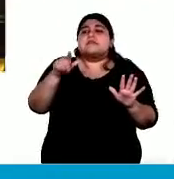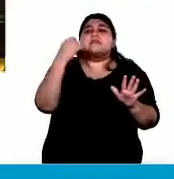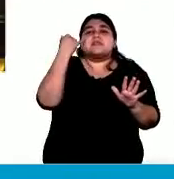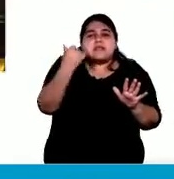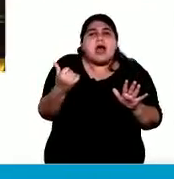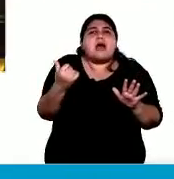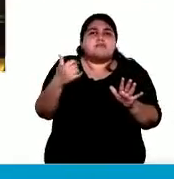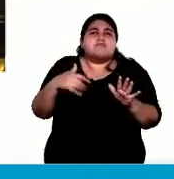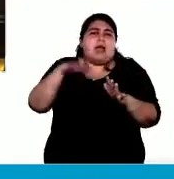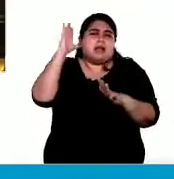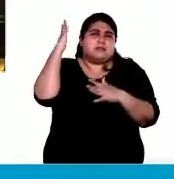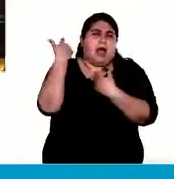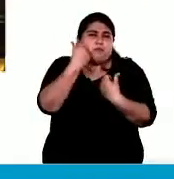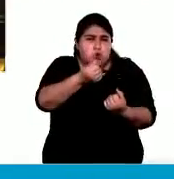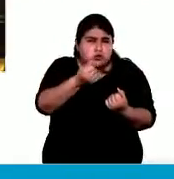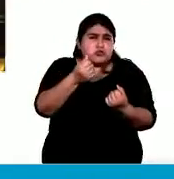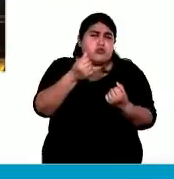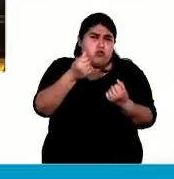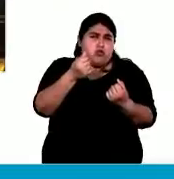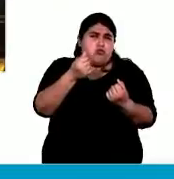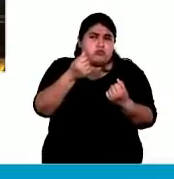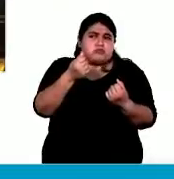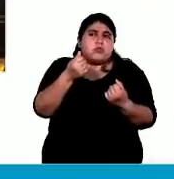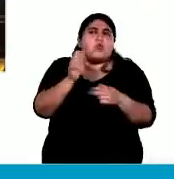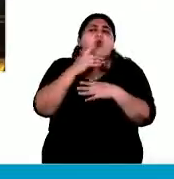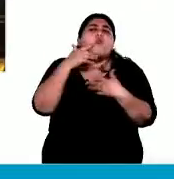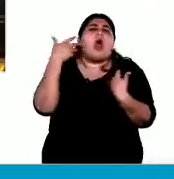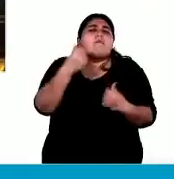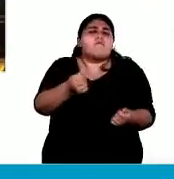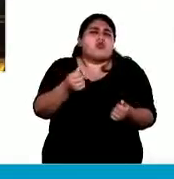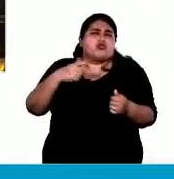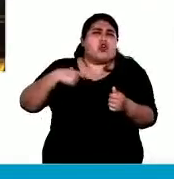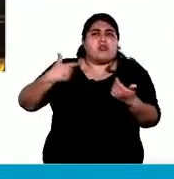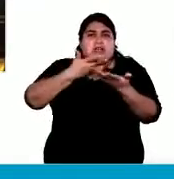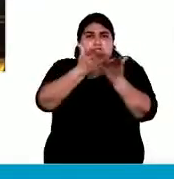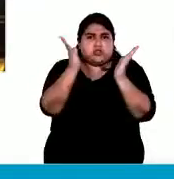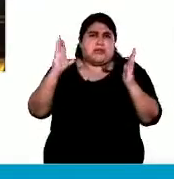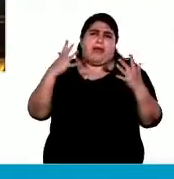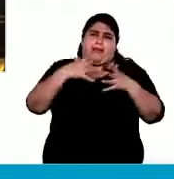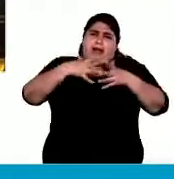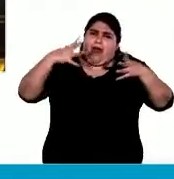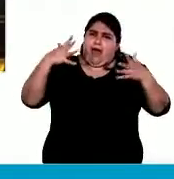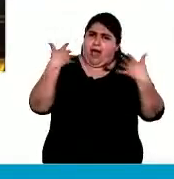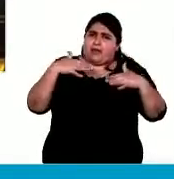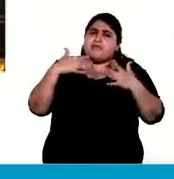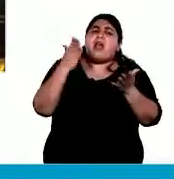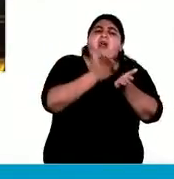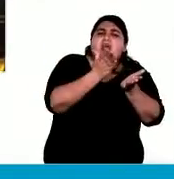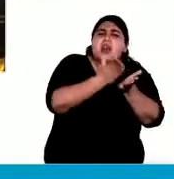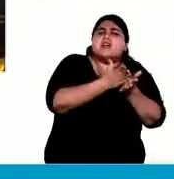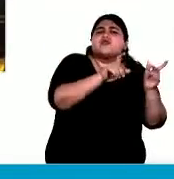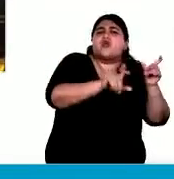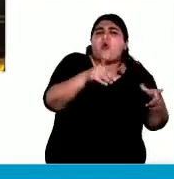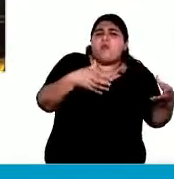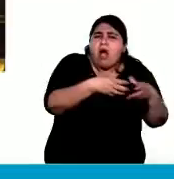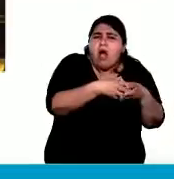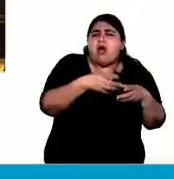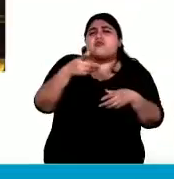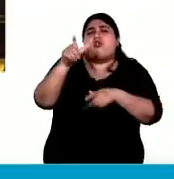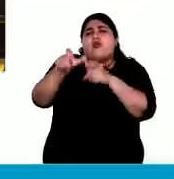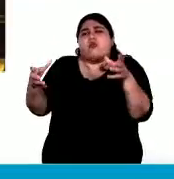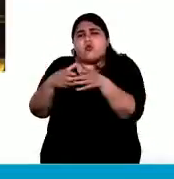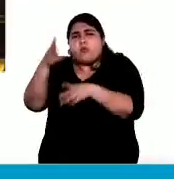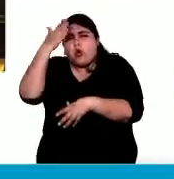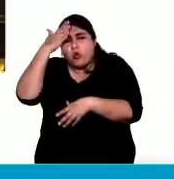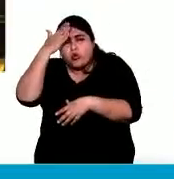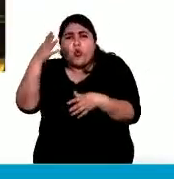apoyo un apoyo social enorme desde organismos de derechos humanos personalidades de la cultura referente